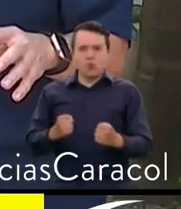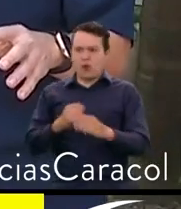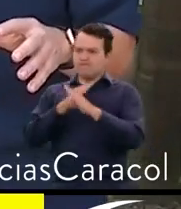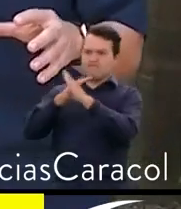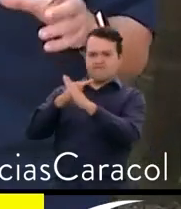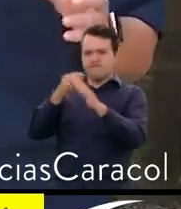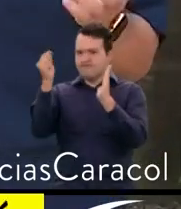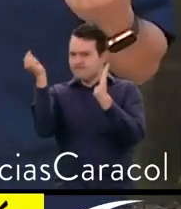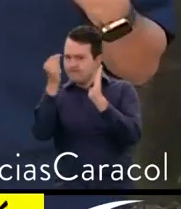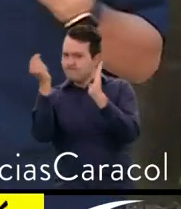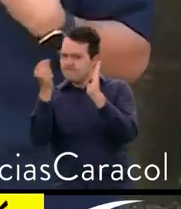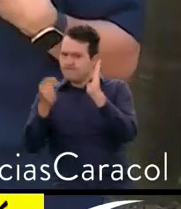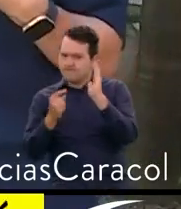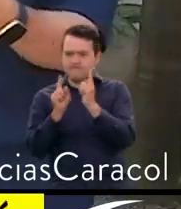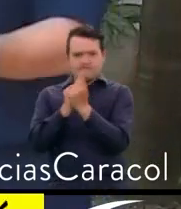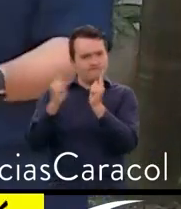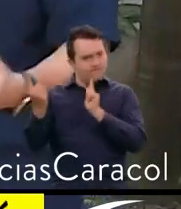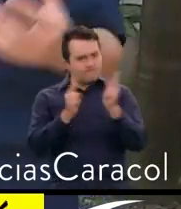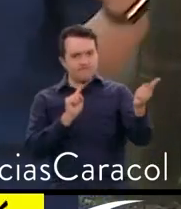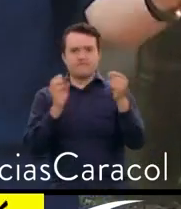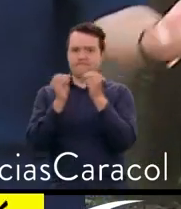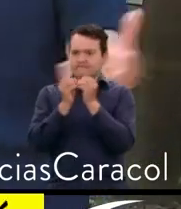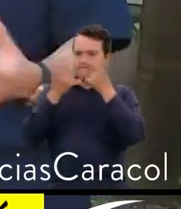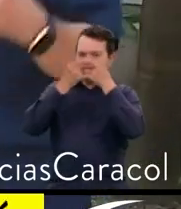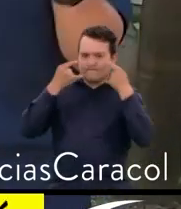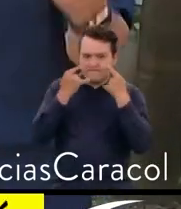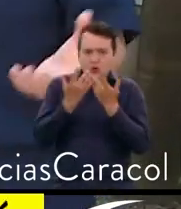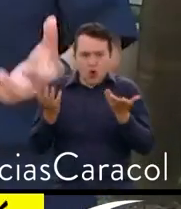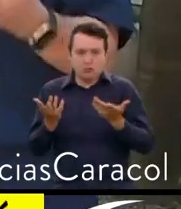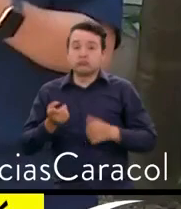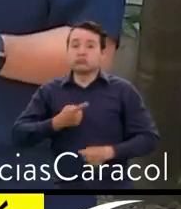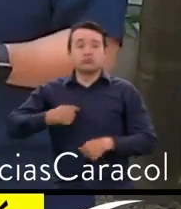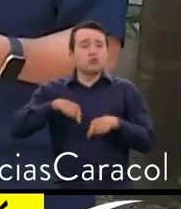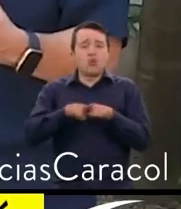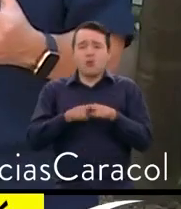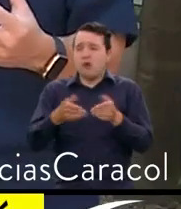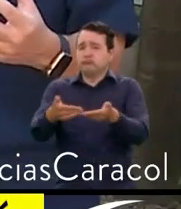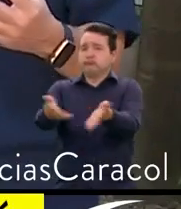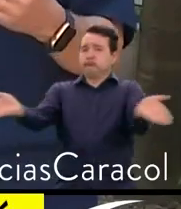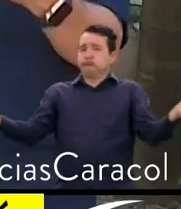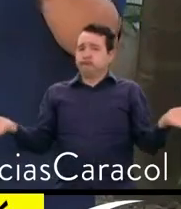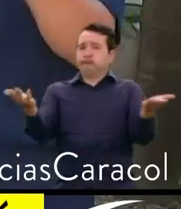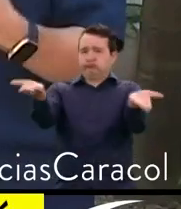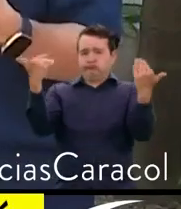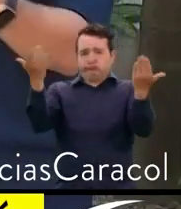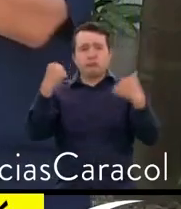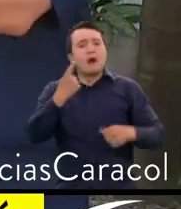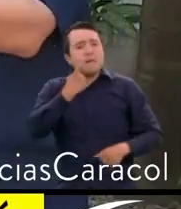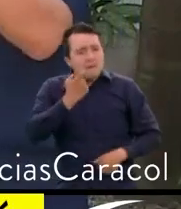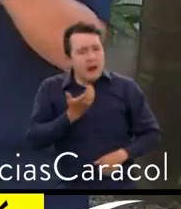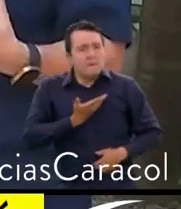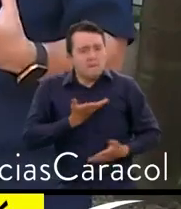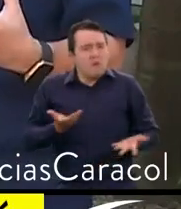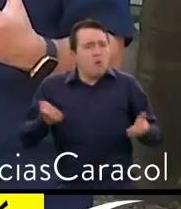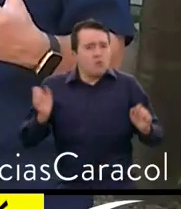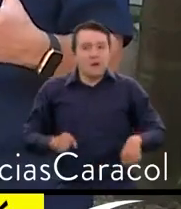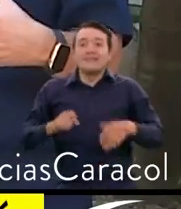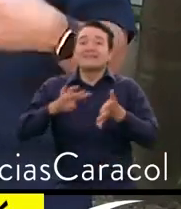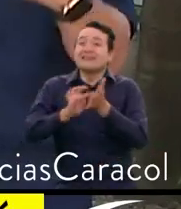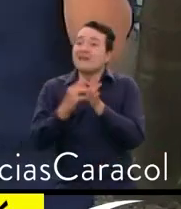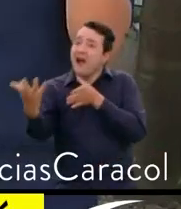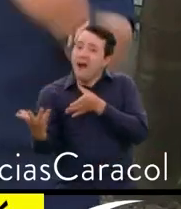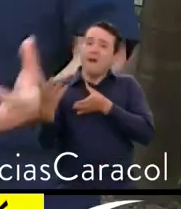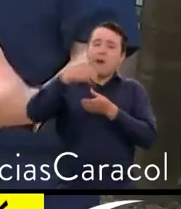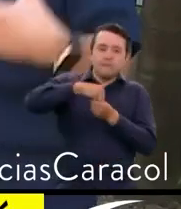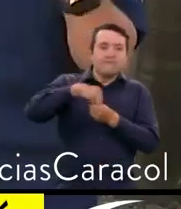institución básicamente nosotros somos un servicio de puertas abiertas hacia los padres porque creemos que ellos hacen parte fundamental